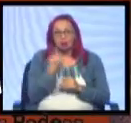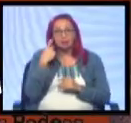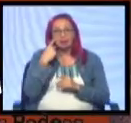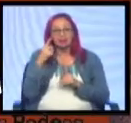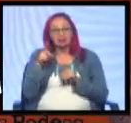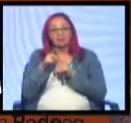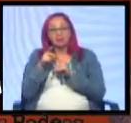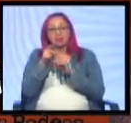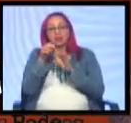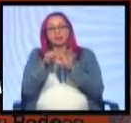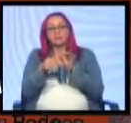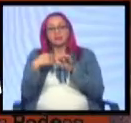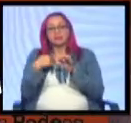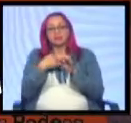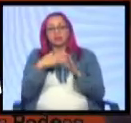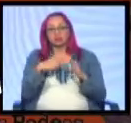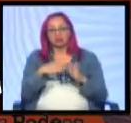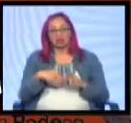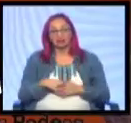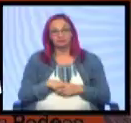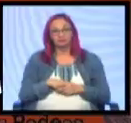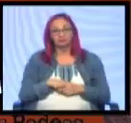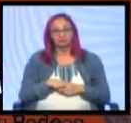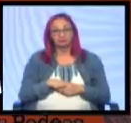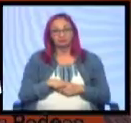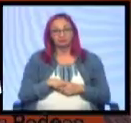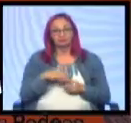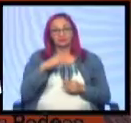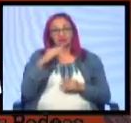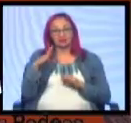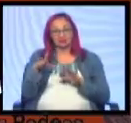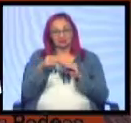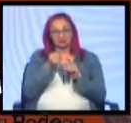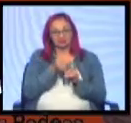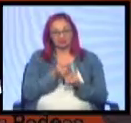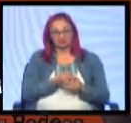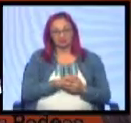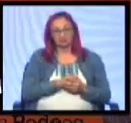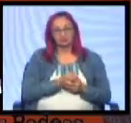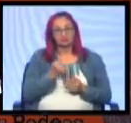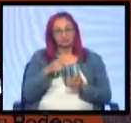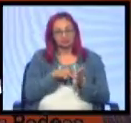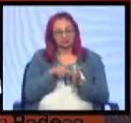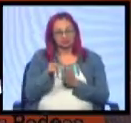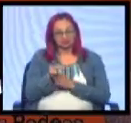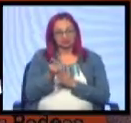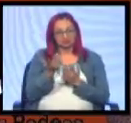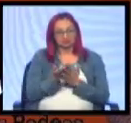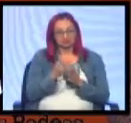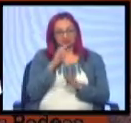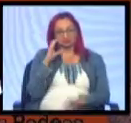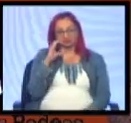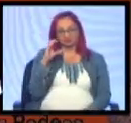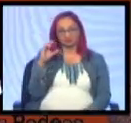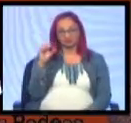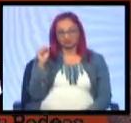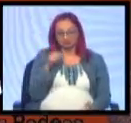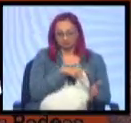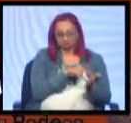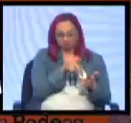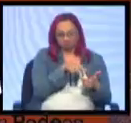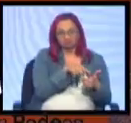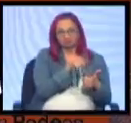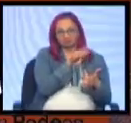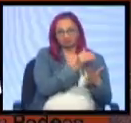también aportar al Ministerio de Hacienda. Y además de eso, pagamos a la Caja Costarricense del Seguro Social